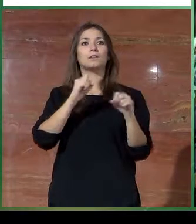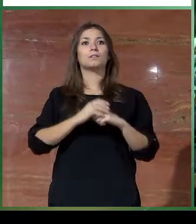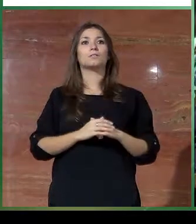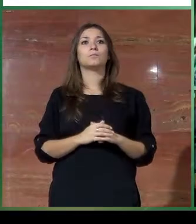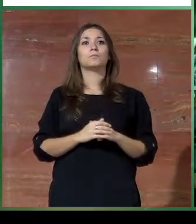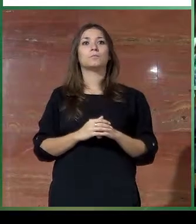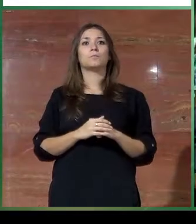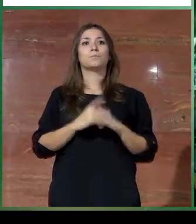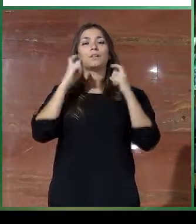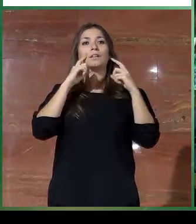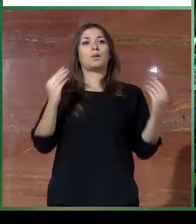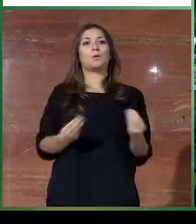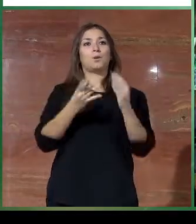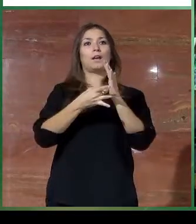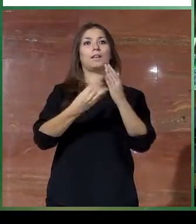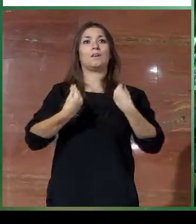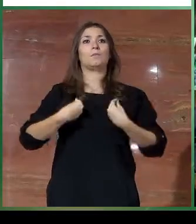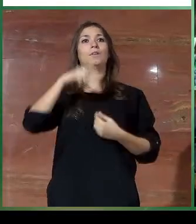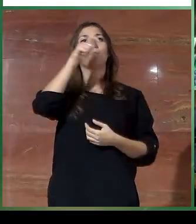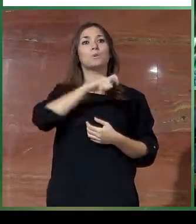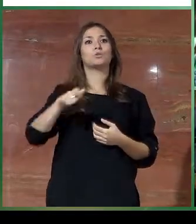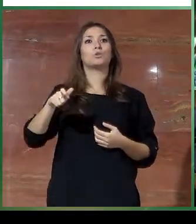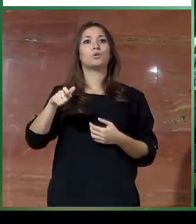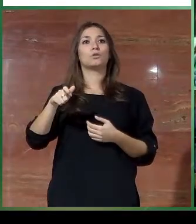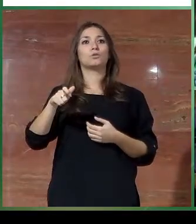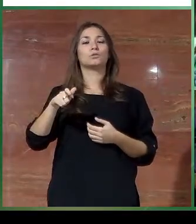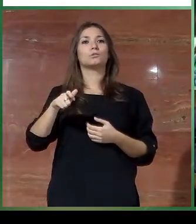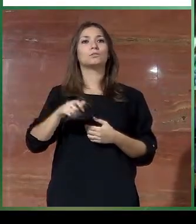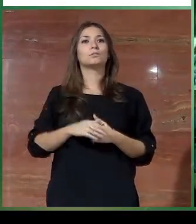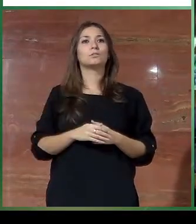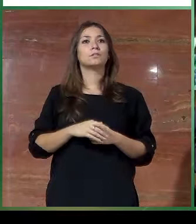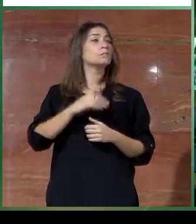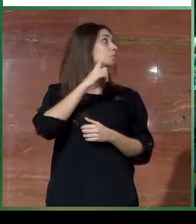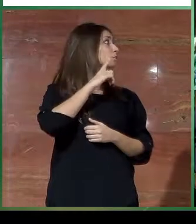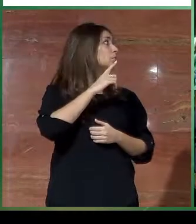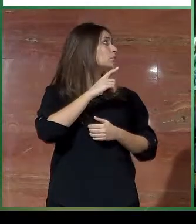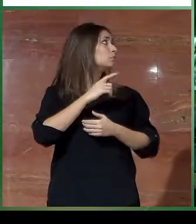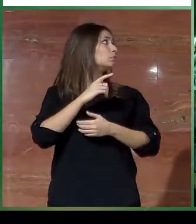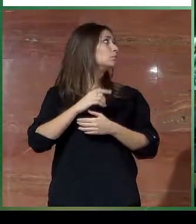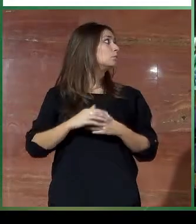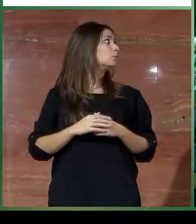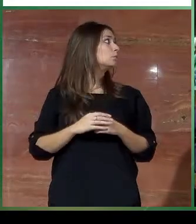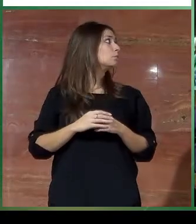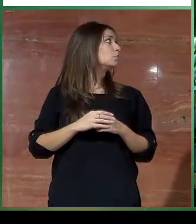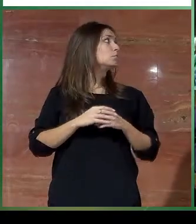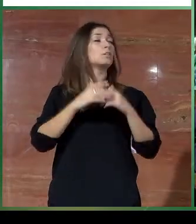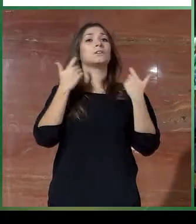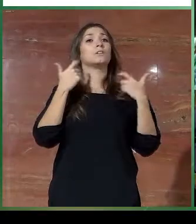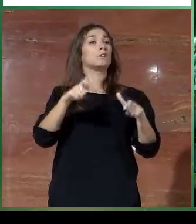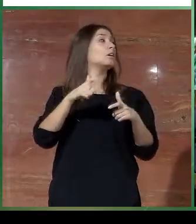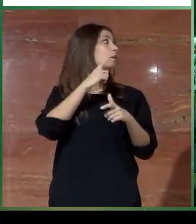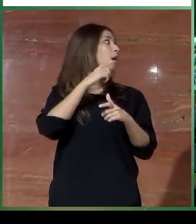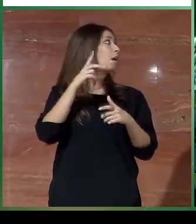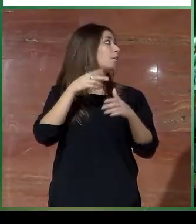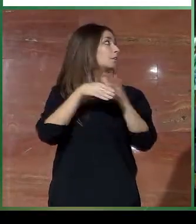que intenta mejorar la calidad de vida de las personas con deficiencia auditiva. Y trabajamos mucho en el apartado de accesibilidad.